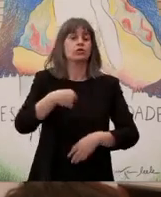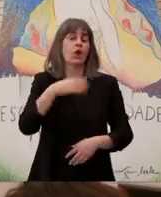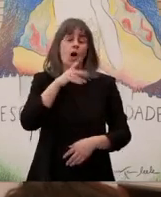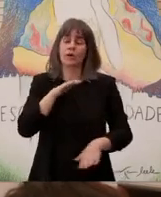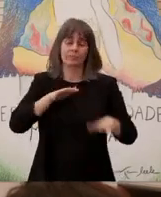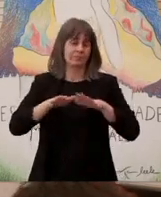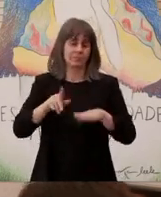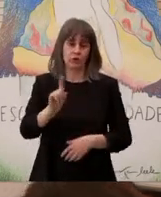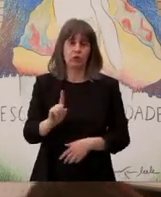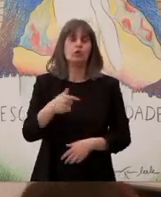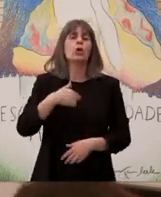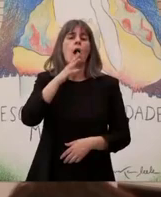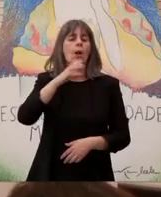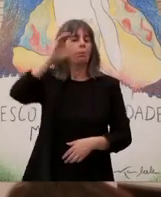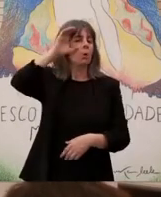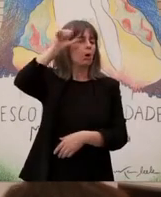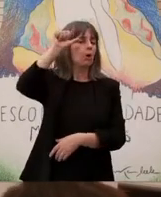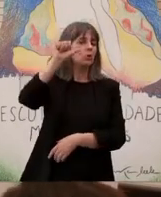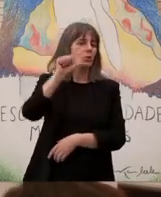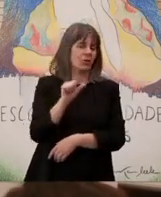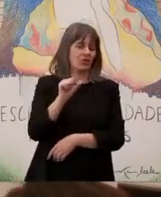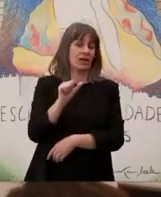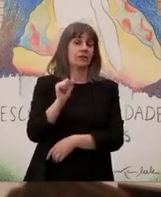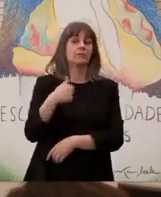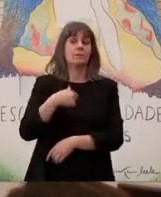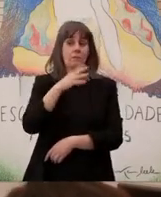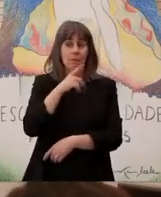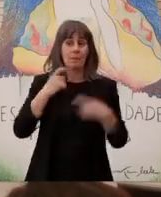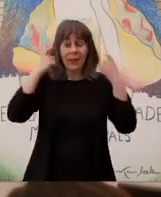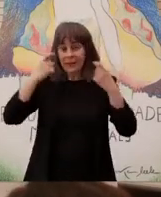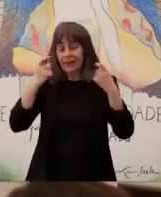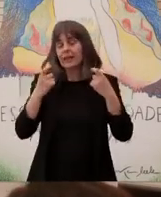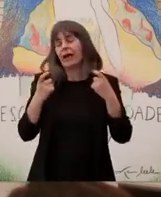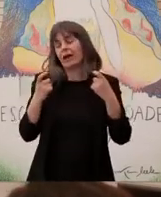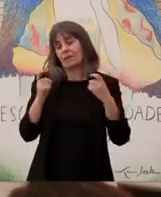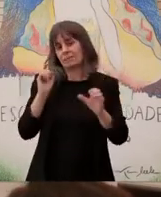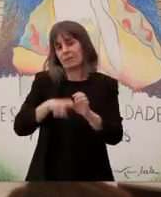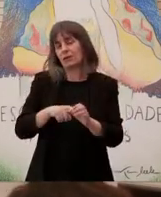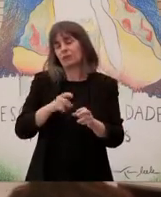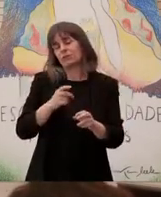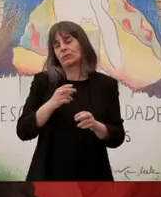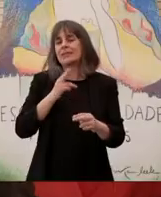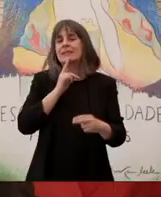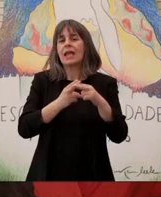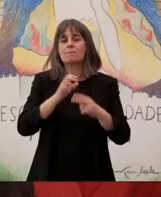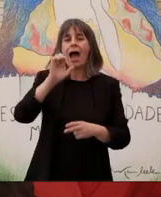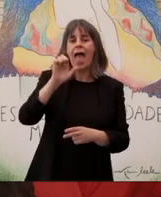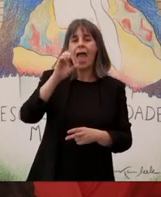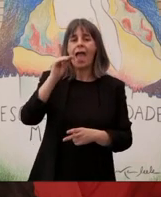activistas son observadoras Bueno ahora estoy intentando entrar una cosa que le llaman eldadismo porque